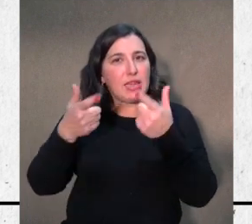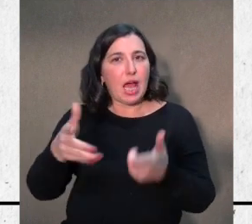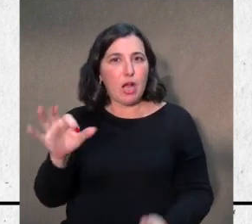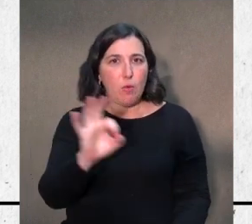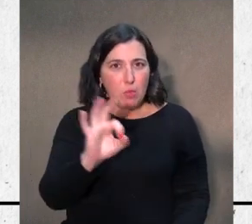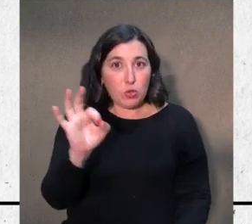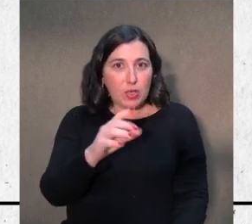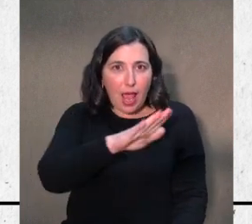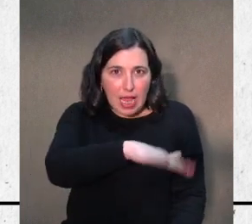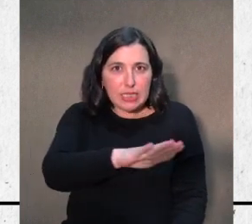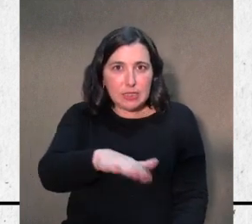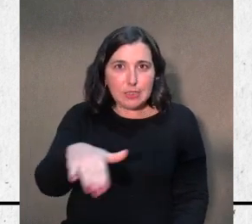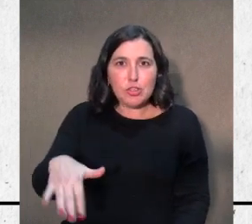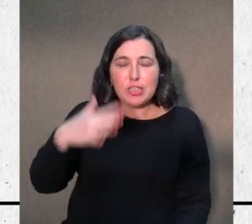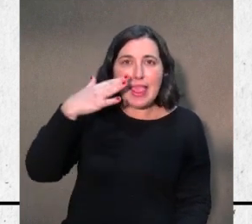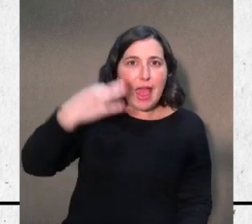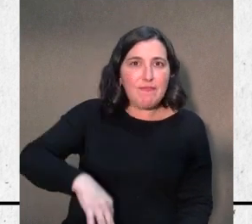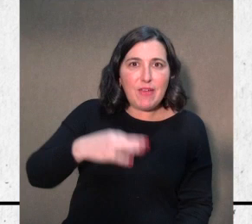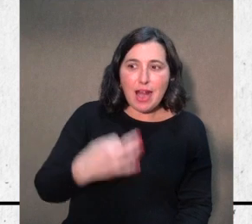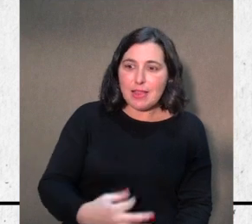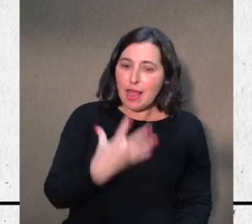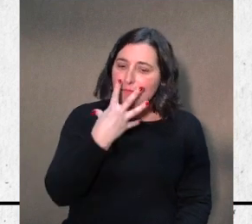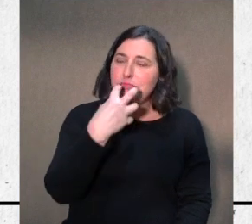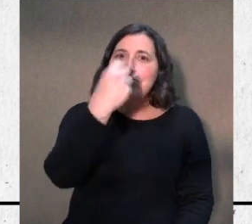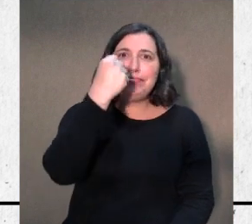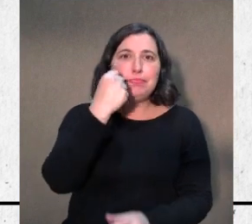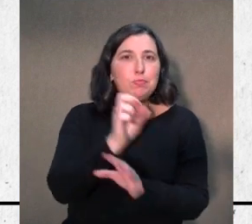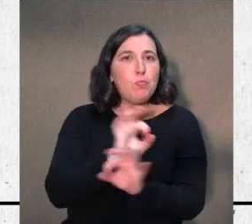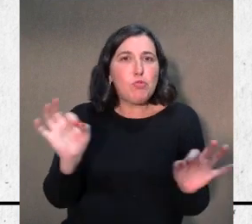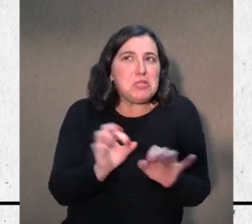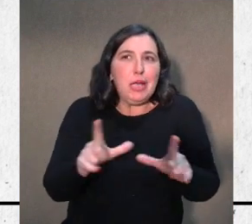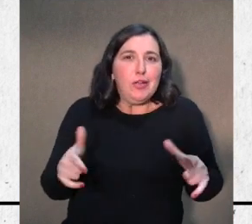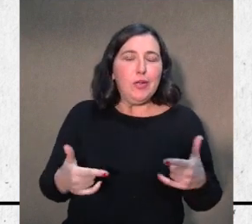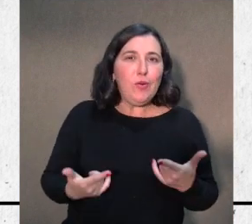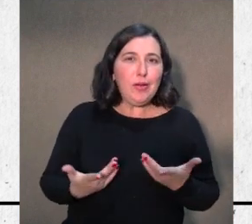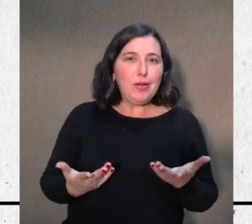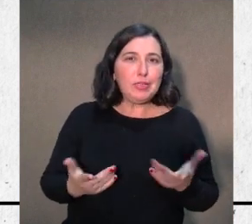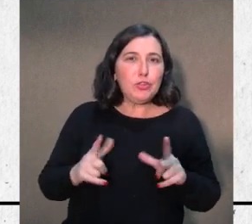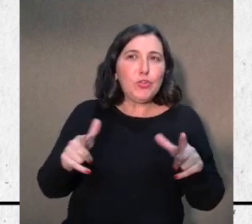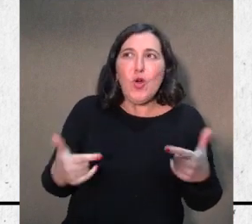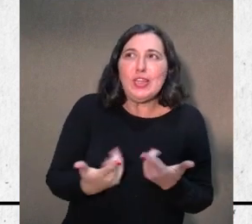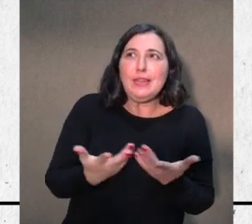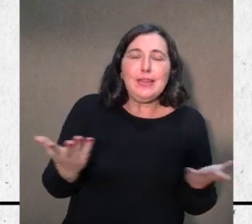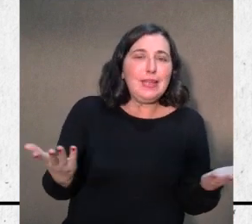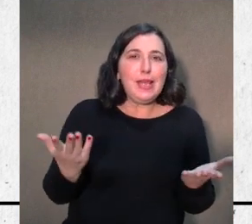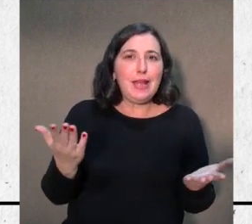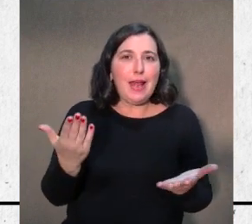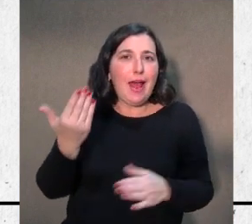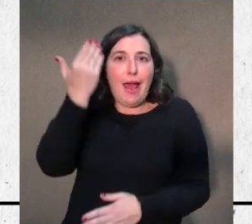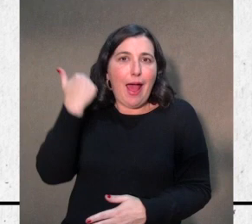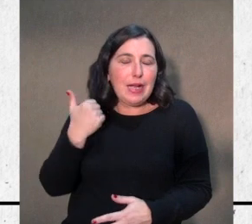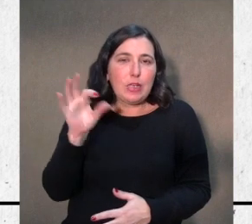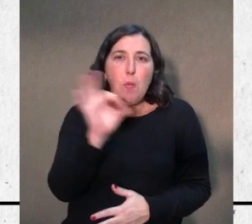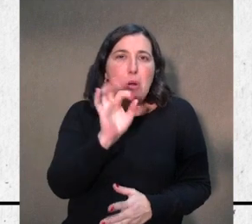y no tienen la oportunidad, no saben que les gusta porque no lo conocen. Es Exacto. Simplemente por ese hecho. Es difícil